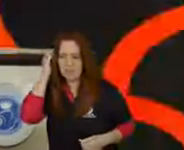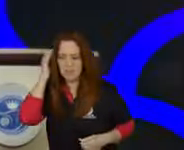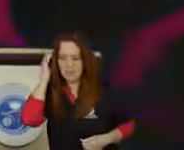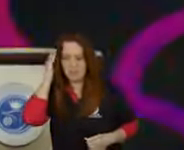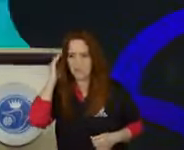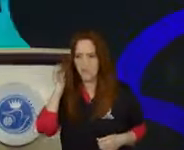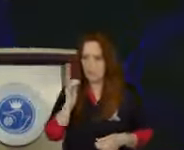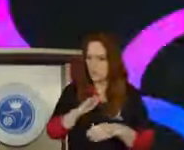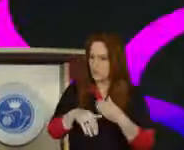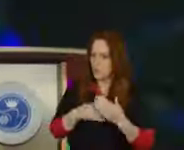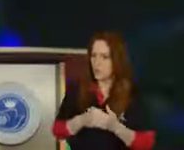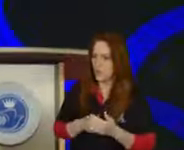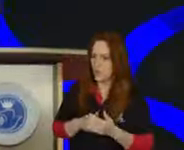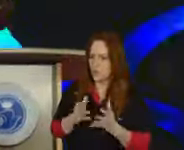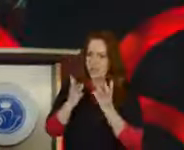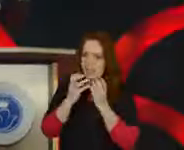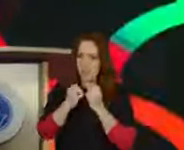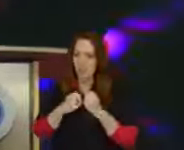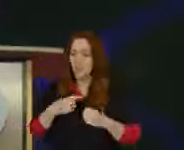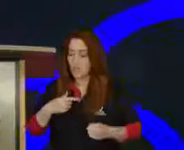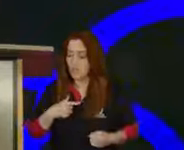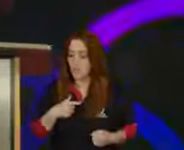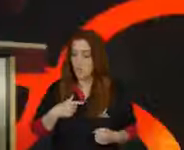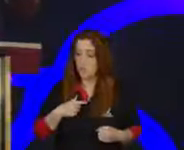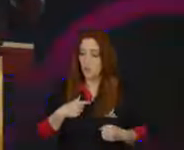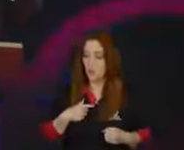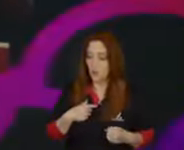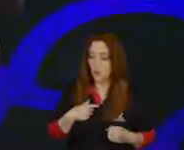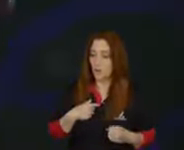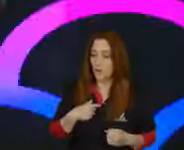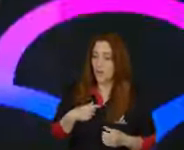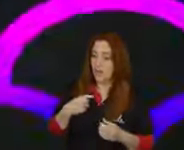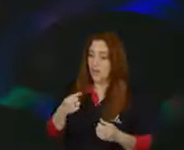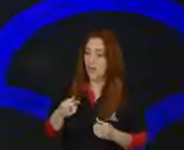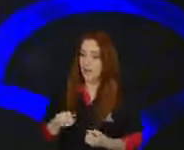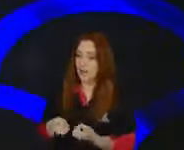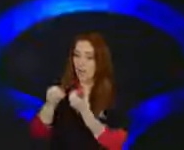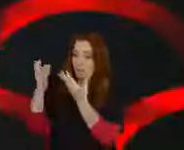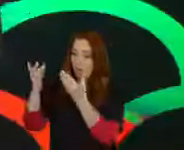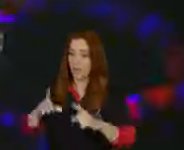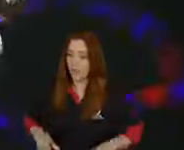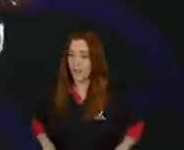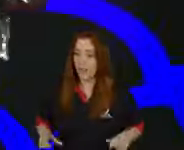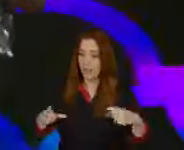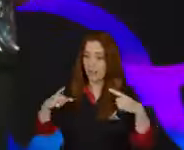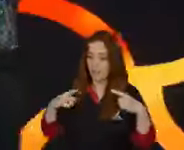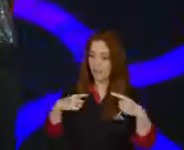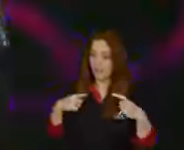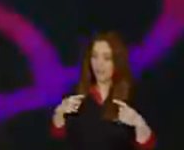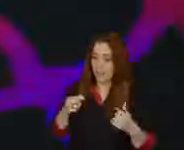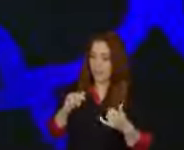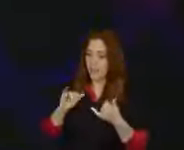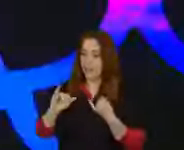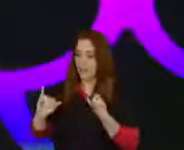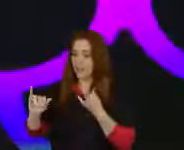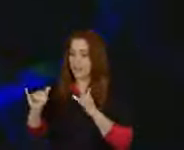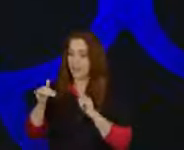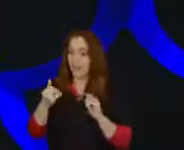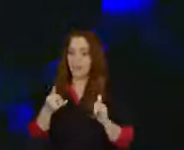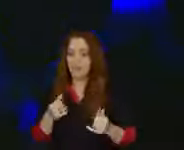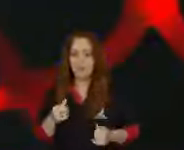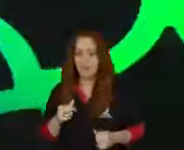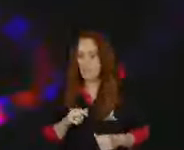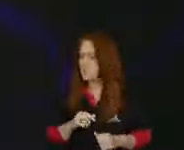enamoré. Le debo la vida entera a Jesús, la vida entera. Y que piensen lo